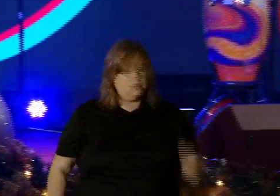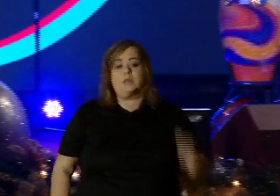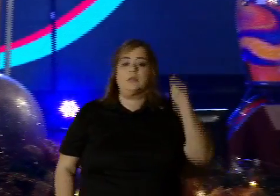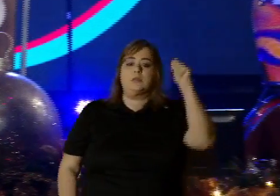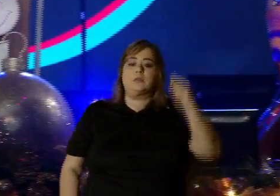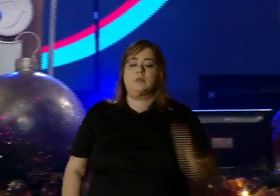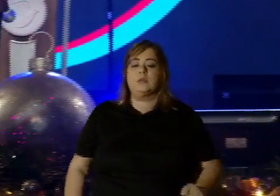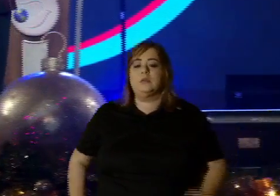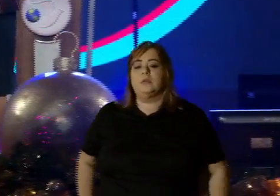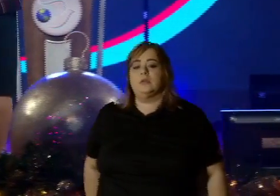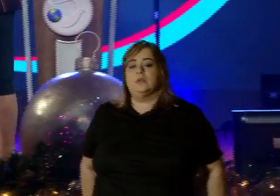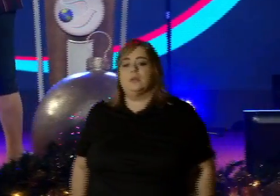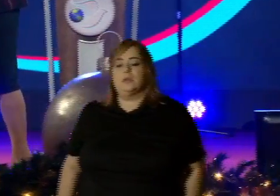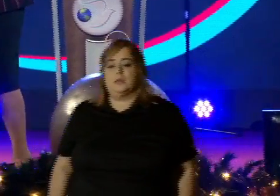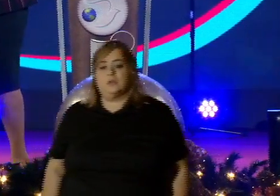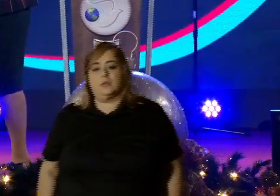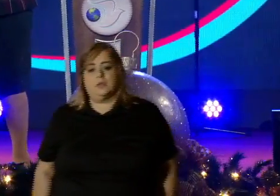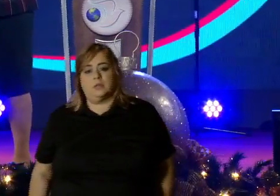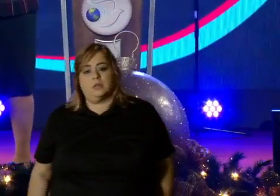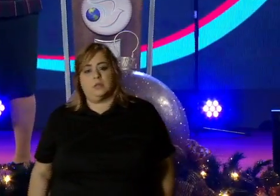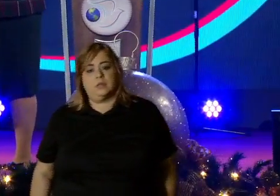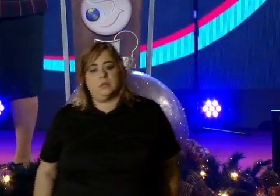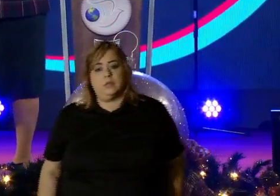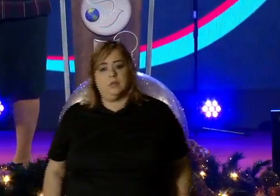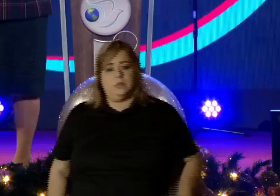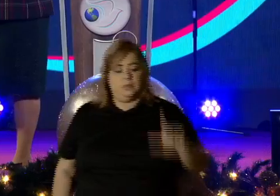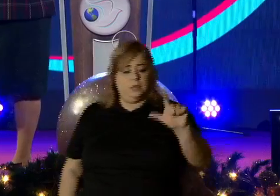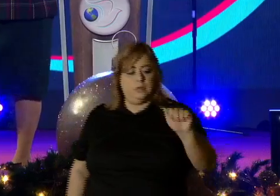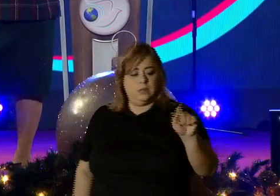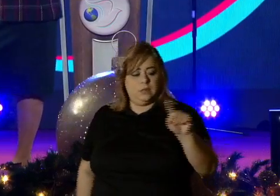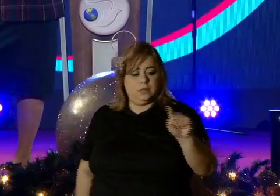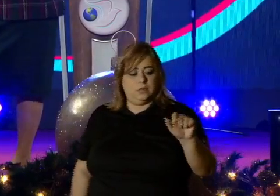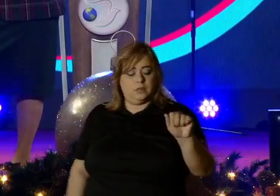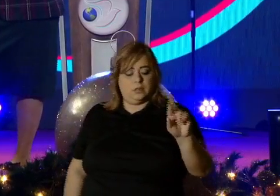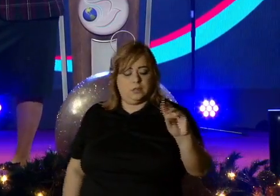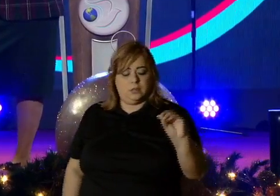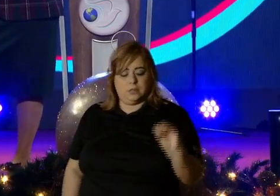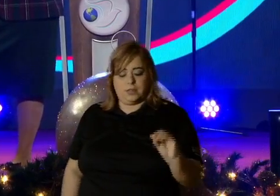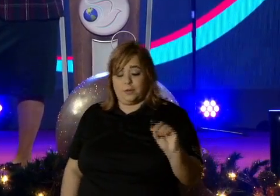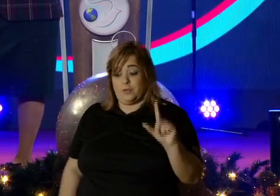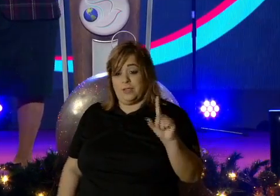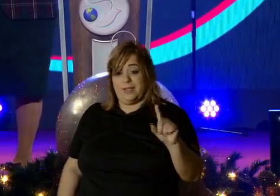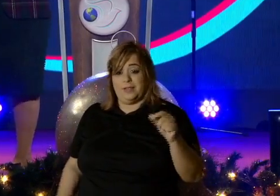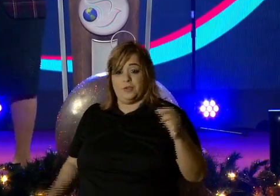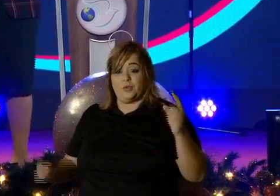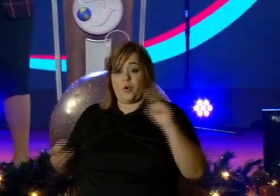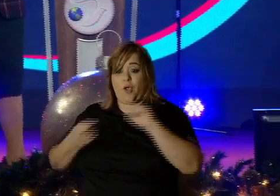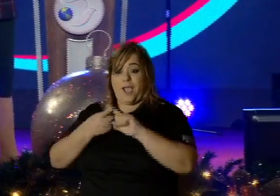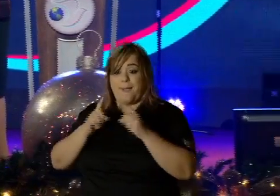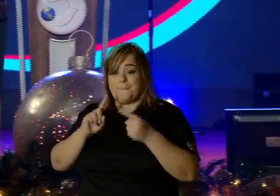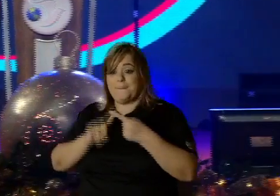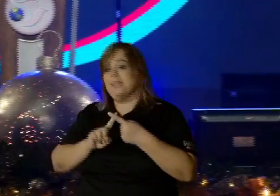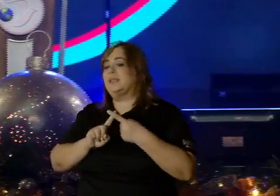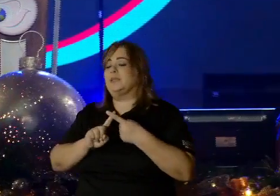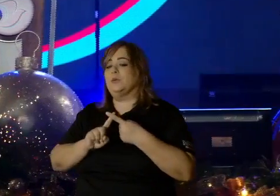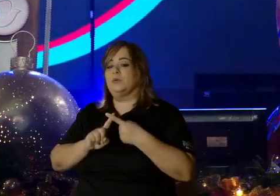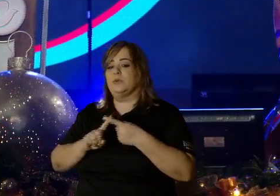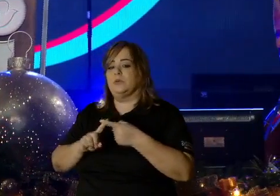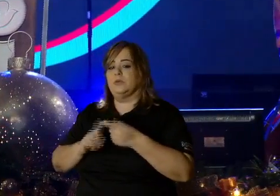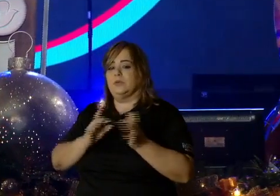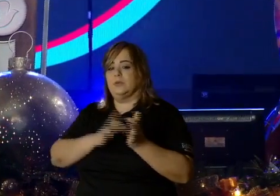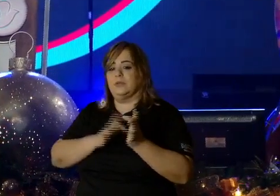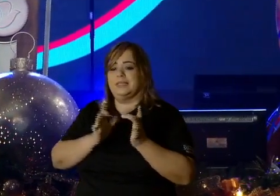eso, de Lázaro lo único que se conocía era que iban a comerse la sopa o allí. De María que lo ungía y de Marta que peleaba.